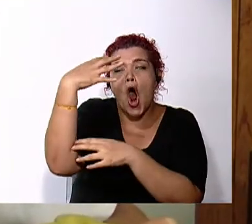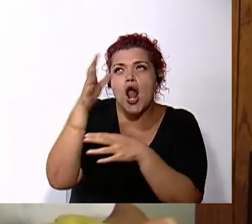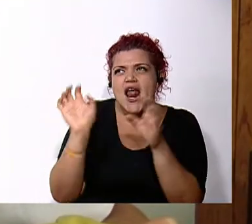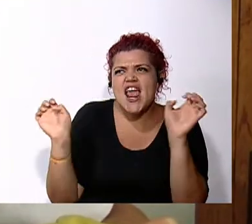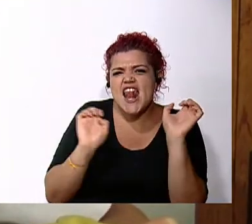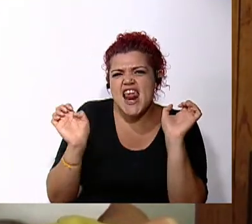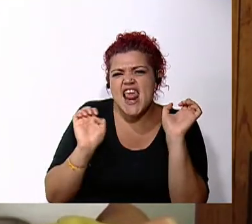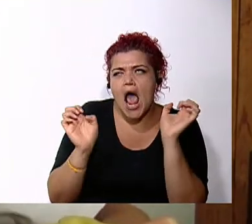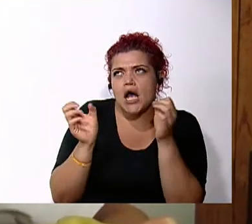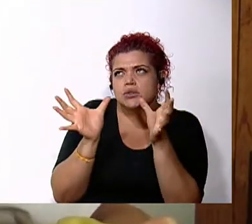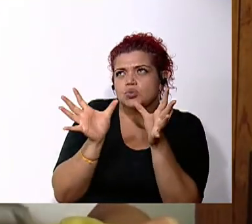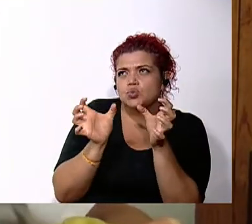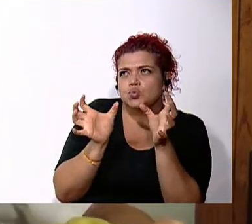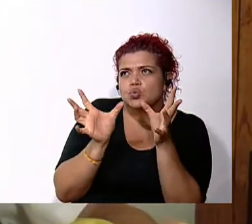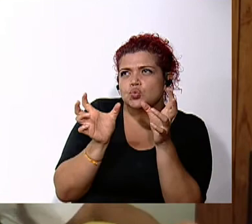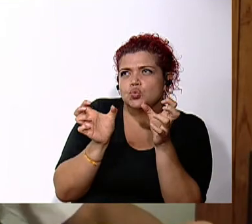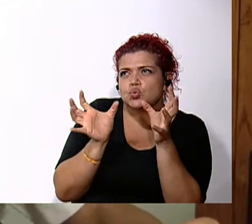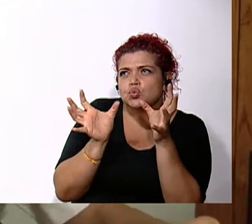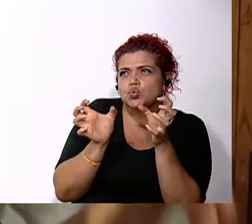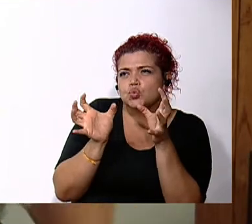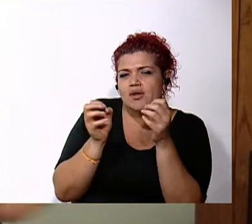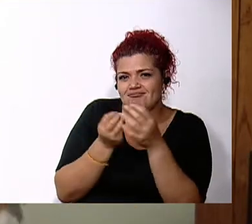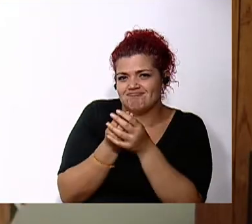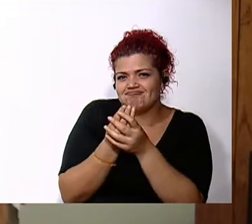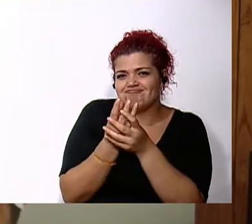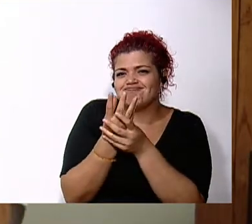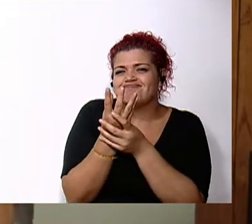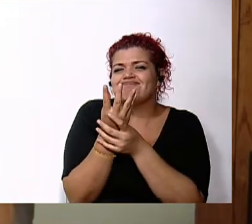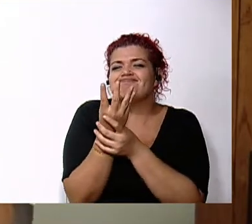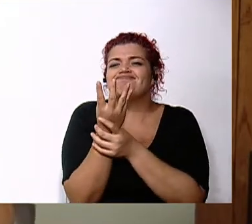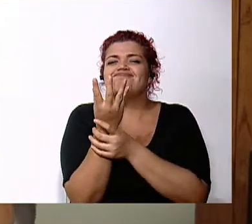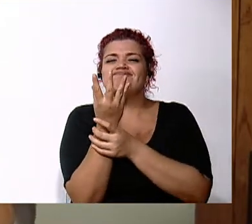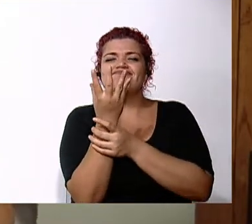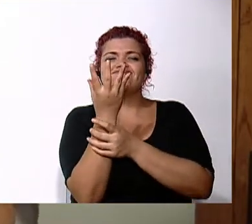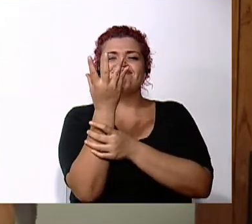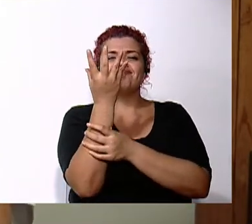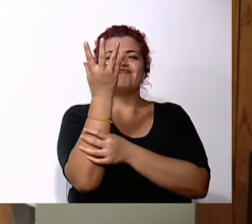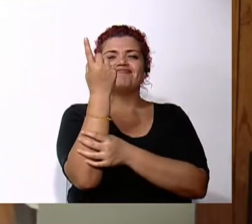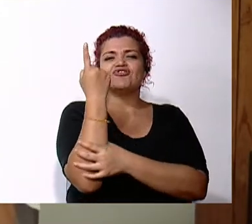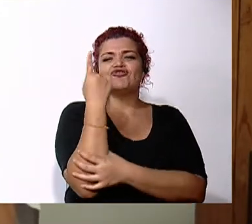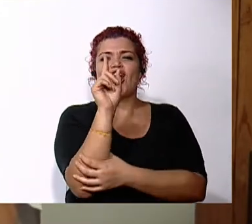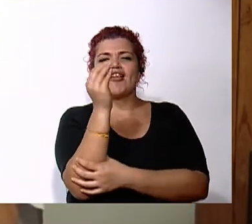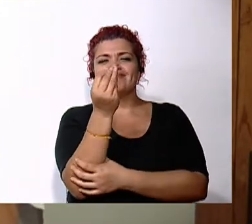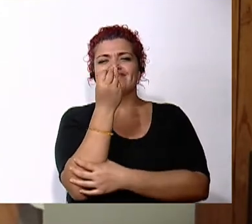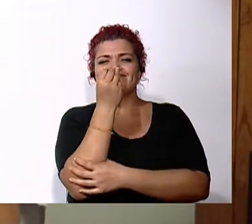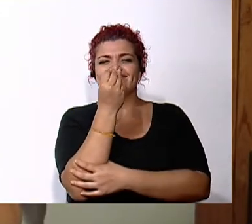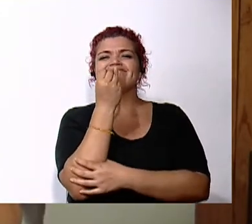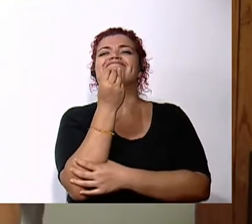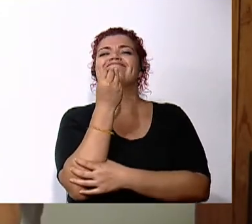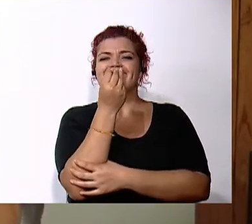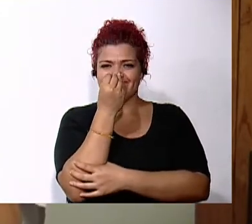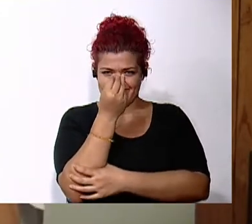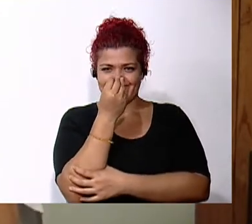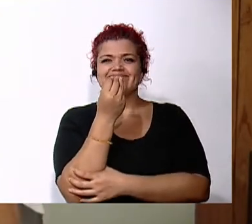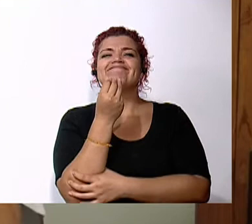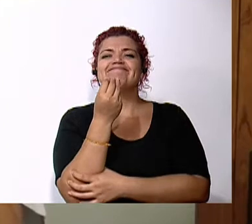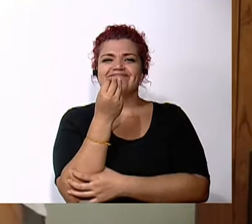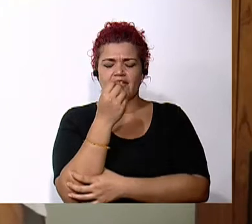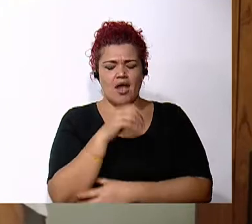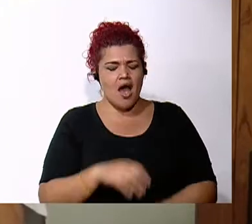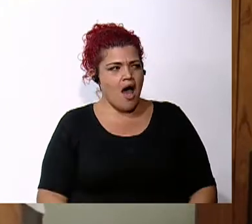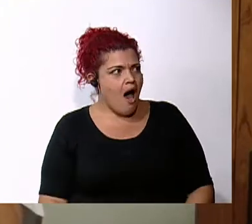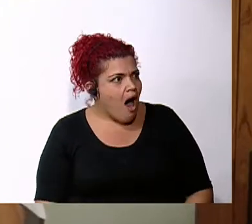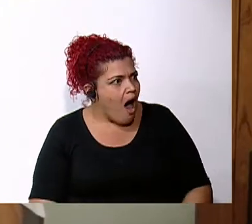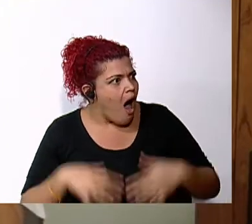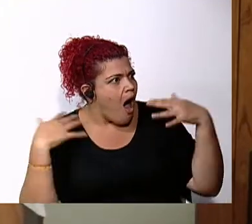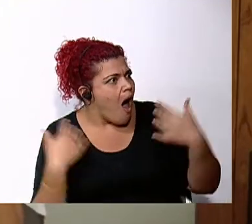que las plantas y los árboles puedan producir la fotosíntesis y alimentarse. ¡Qué bonita la